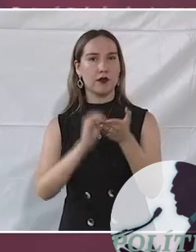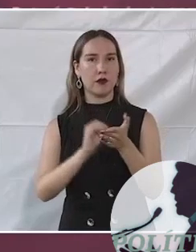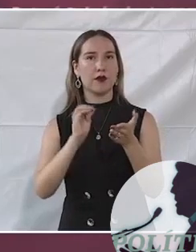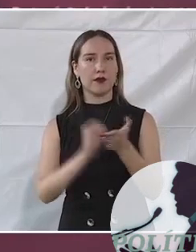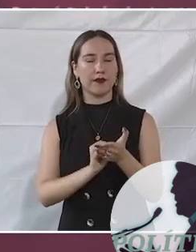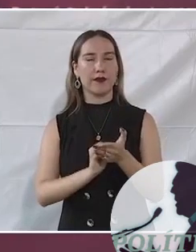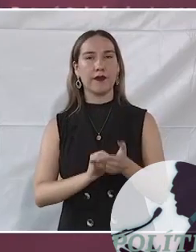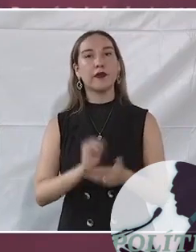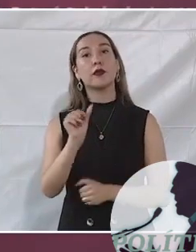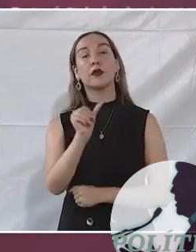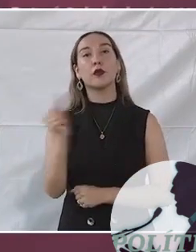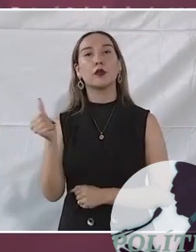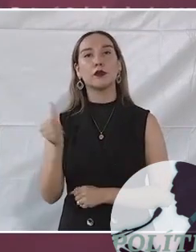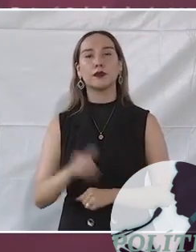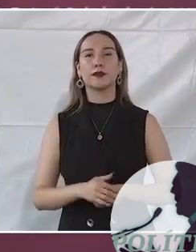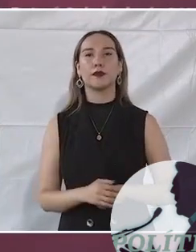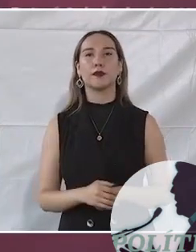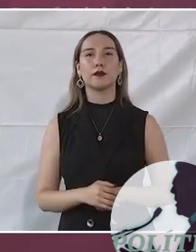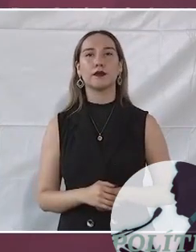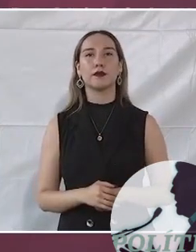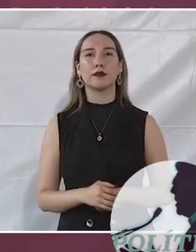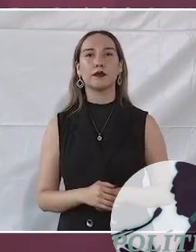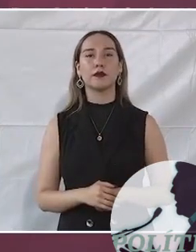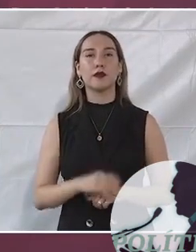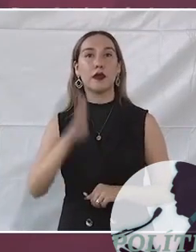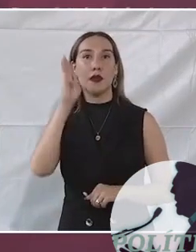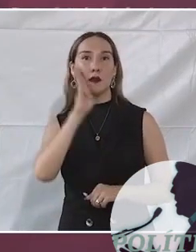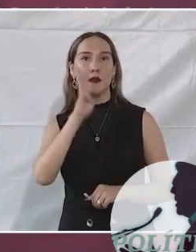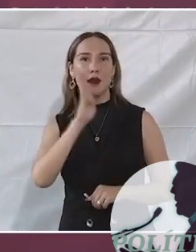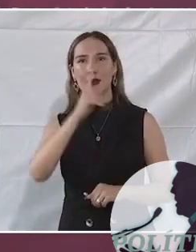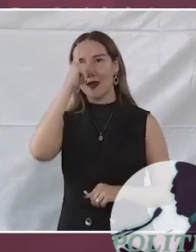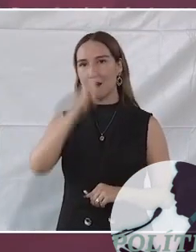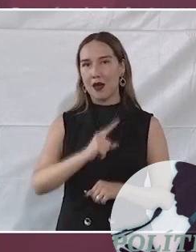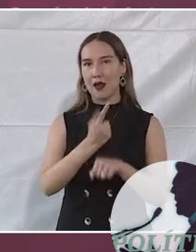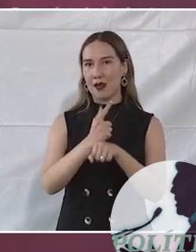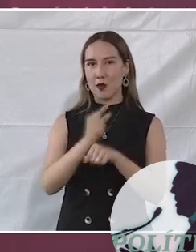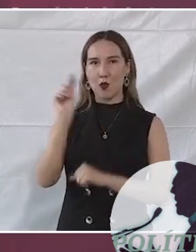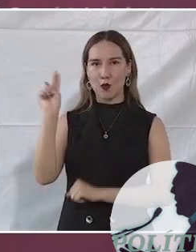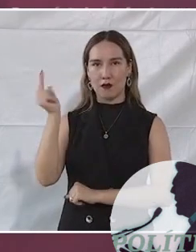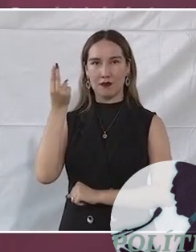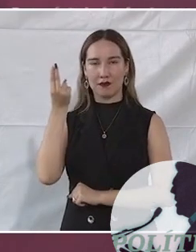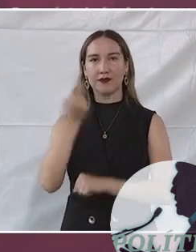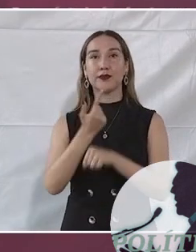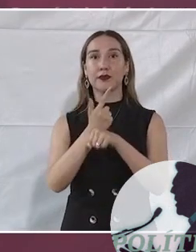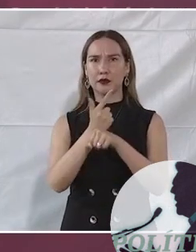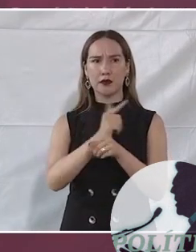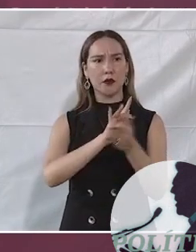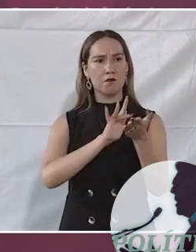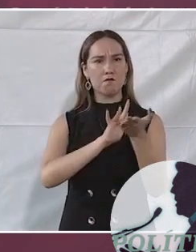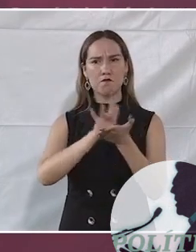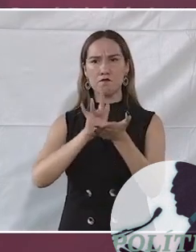estamos entregando becas para los que estudian licenciatura en la universidad. Cualquiera de